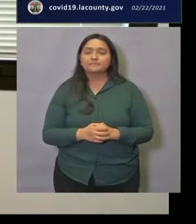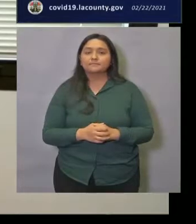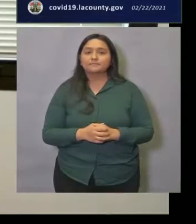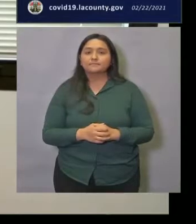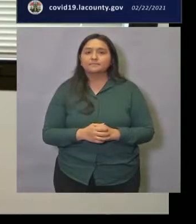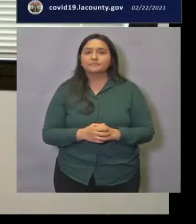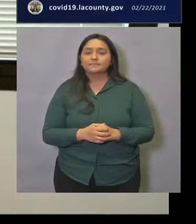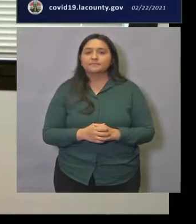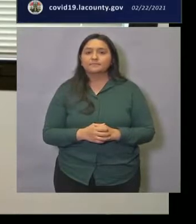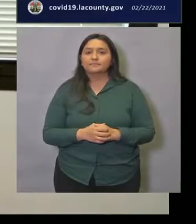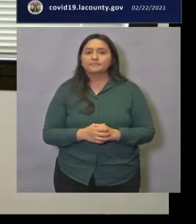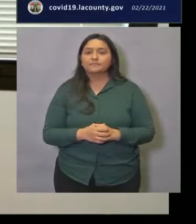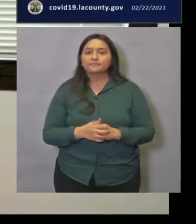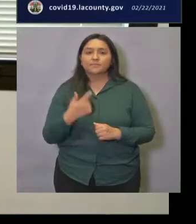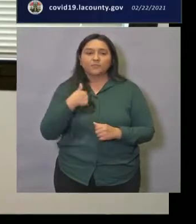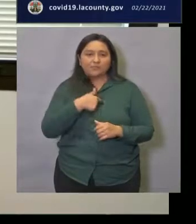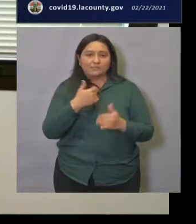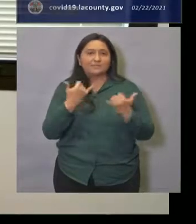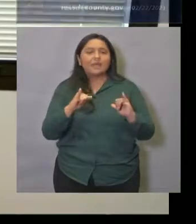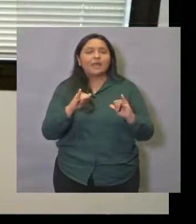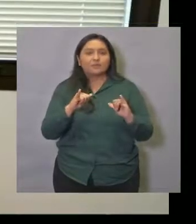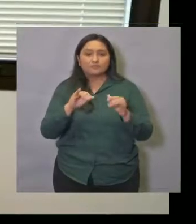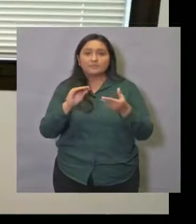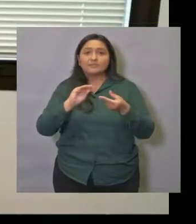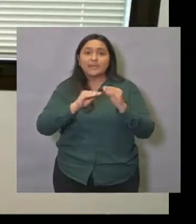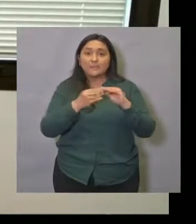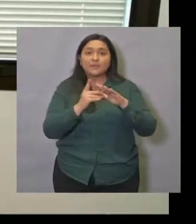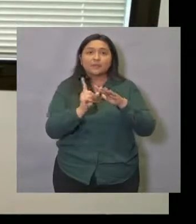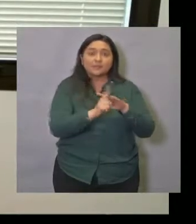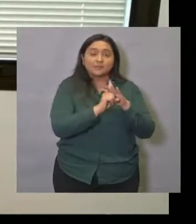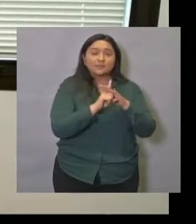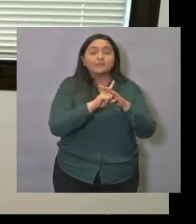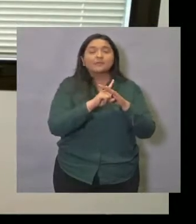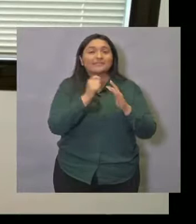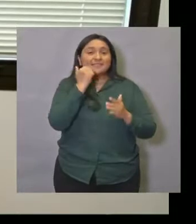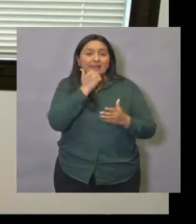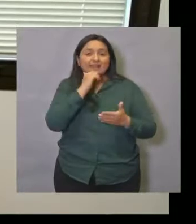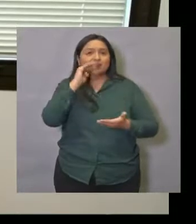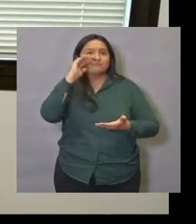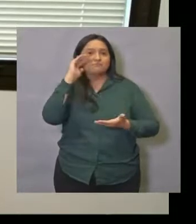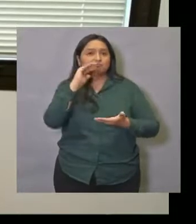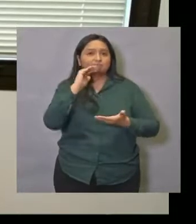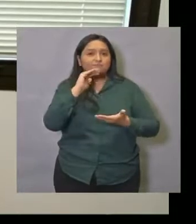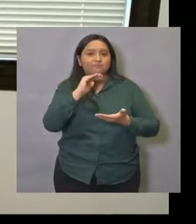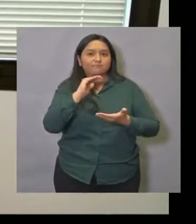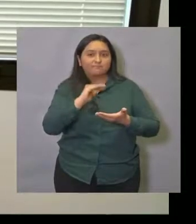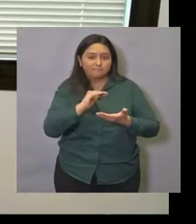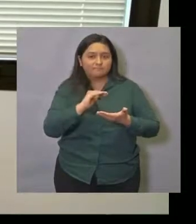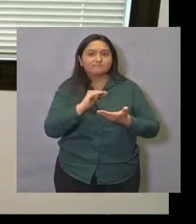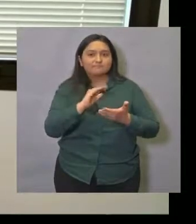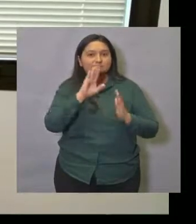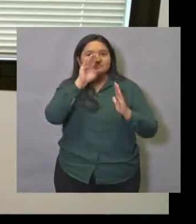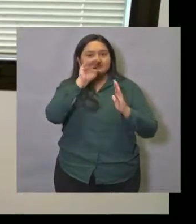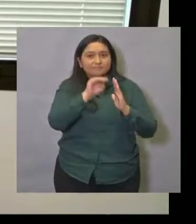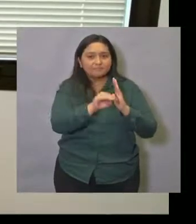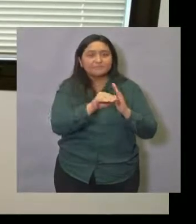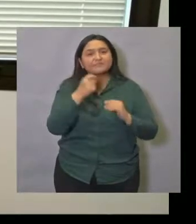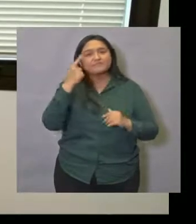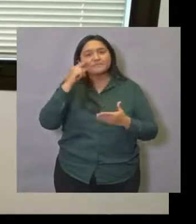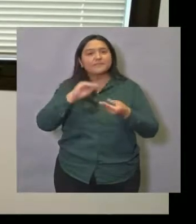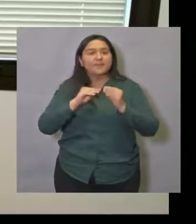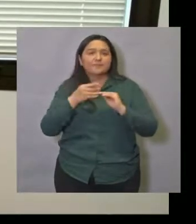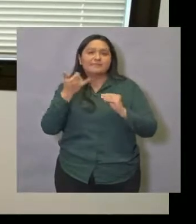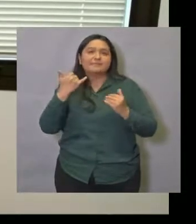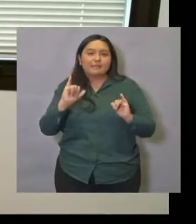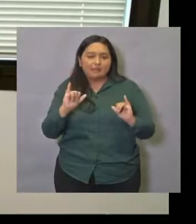Seguimos avanzando en la reducción del número promedio de casos nuevos diarios de COVID-19, aunque nuestros números siguen siendo